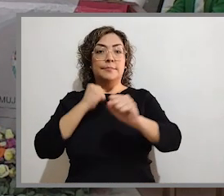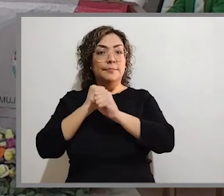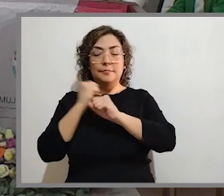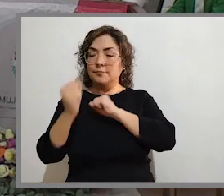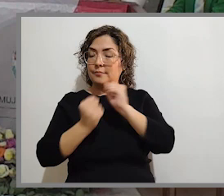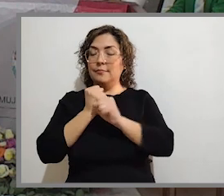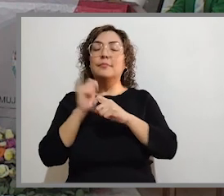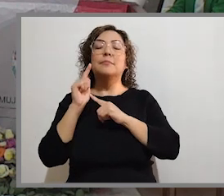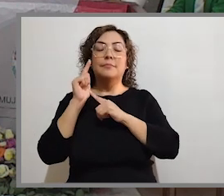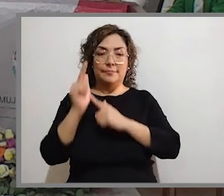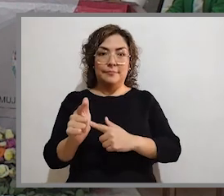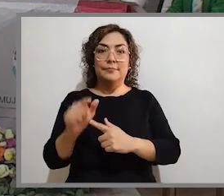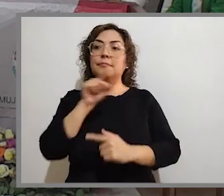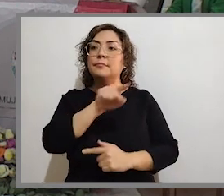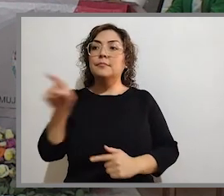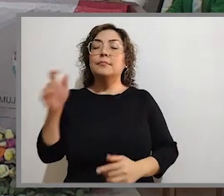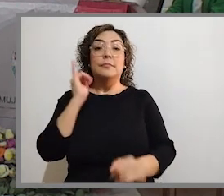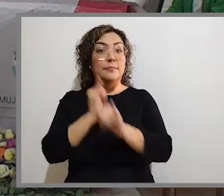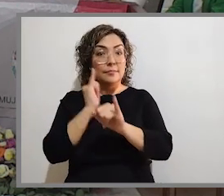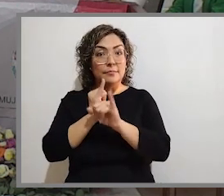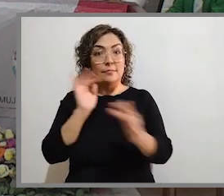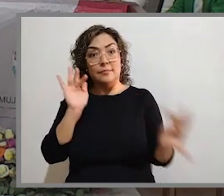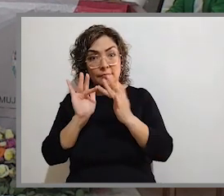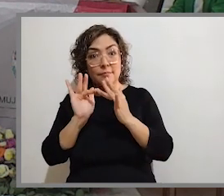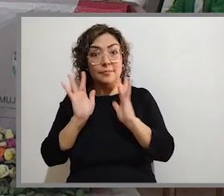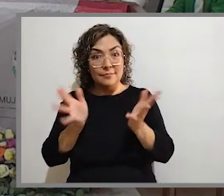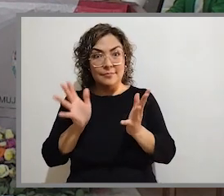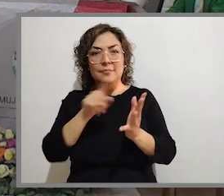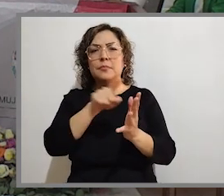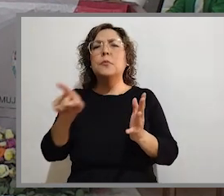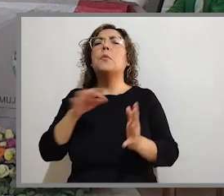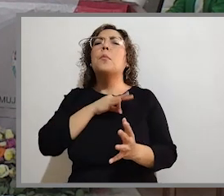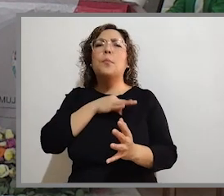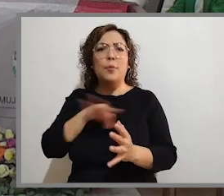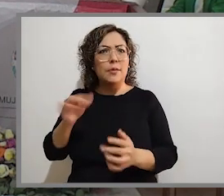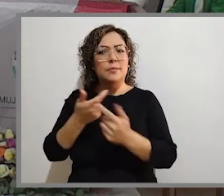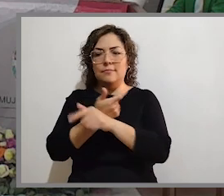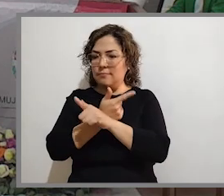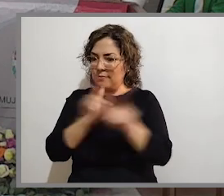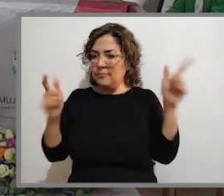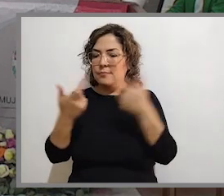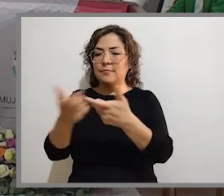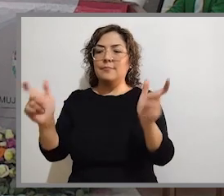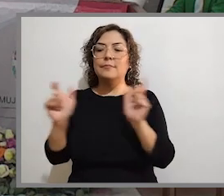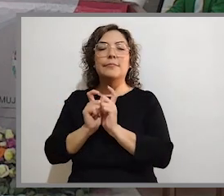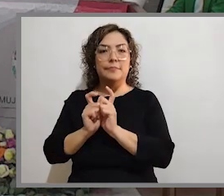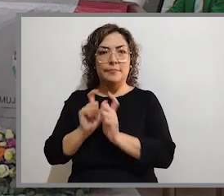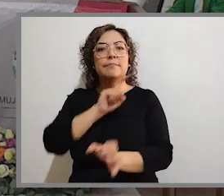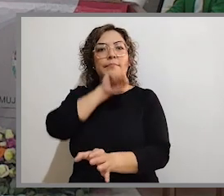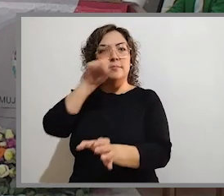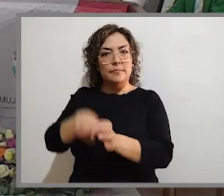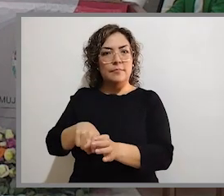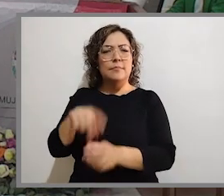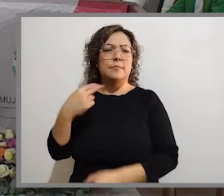sociales, que puedan ver que si no están adheridas a esa red, pues la invitación sigue abierta para que se incorporen, en cualquier momento lo